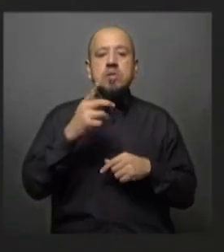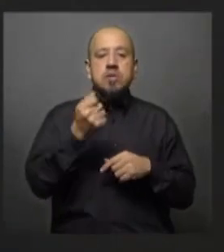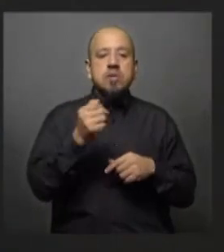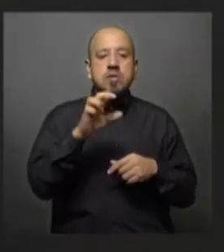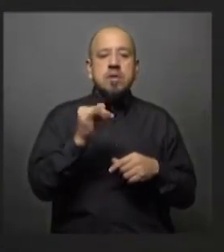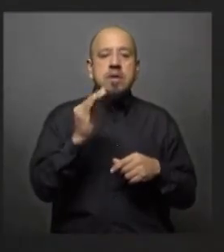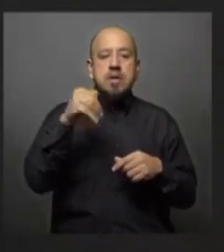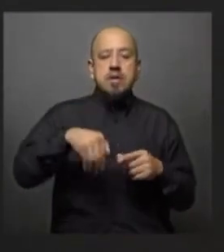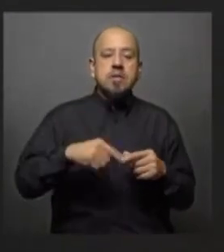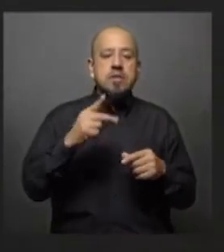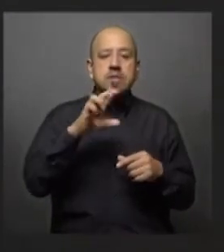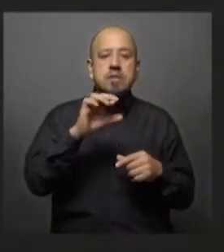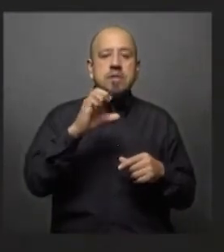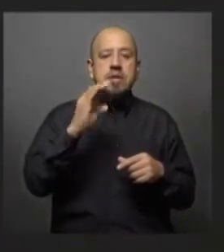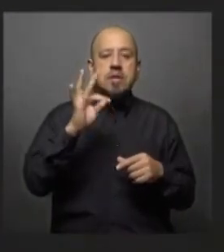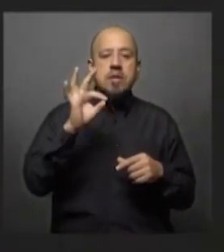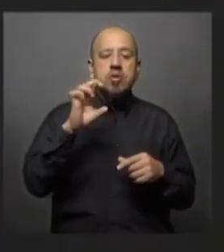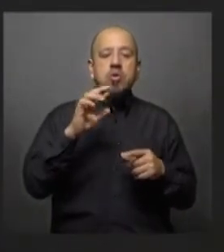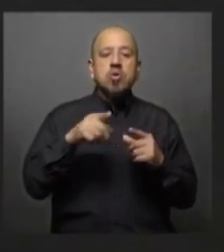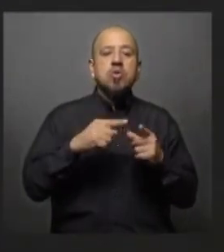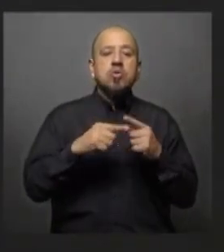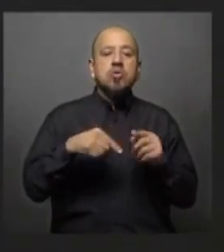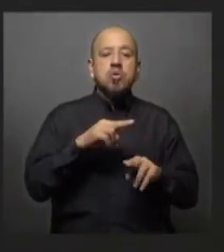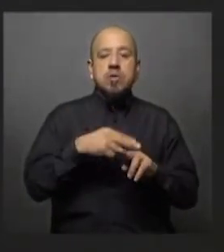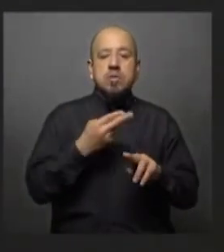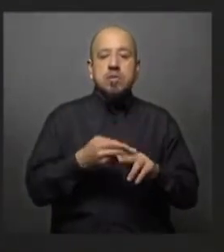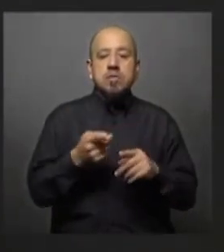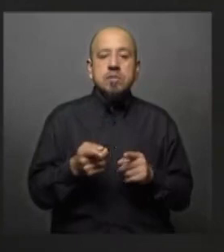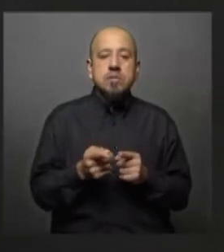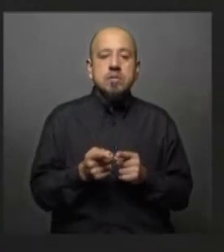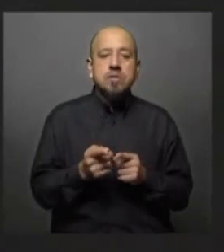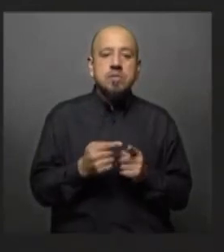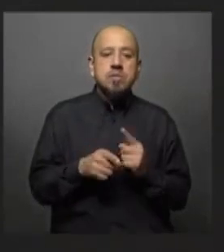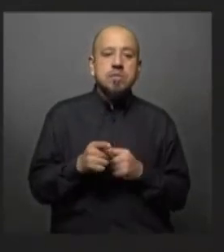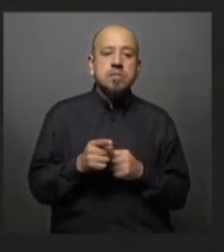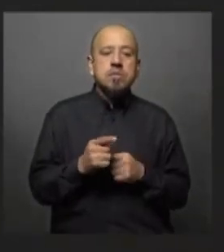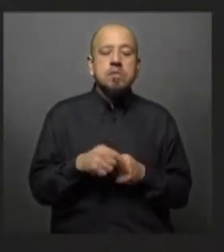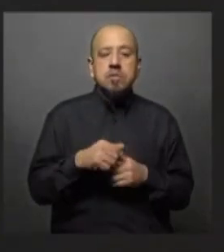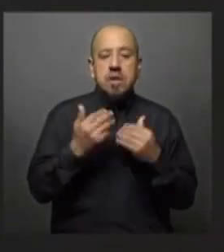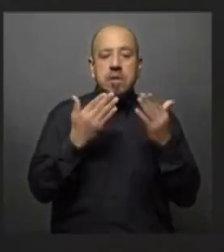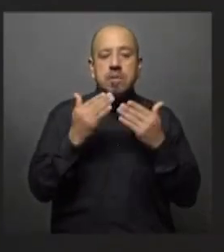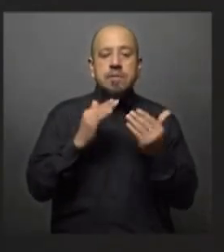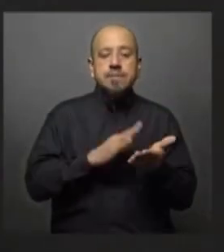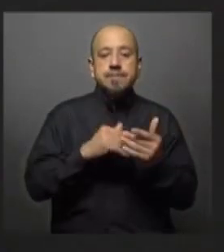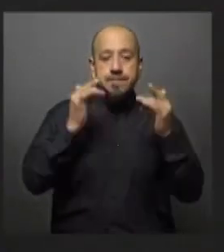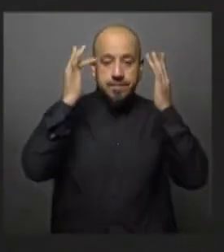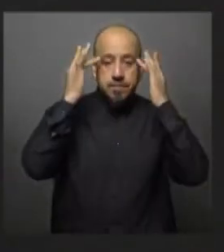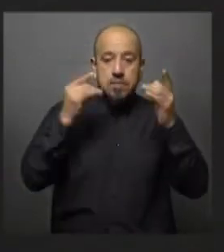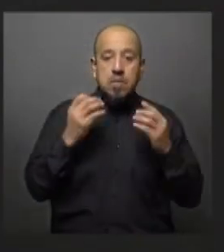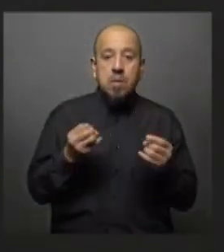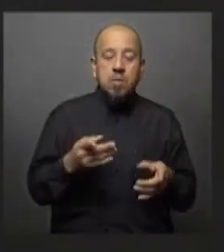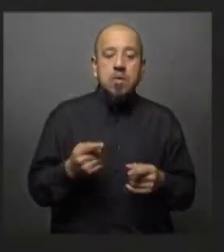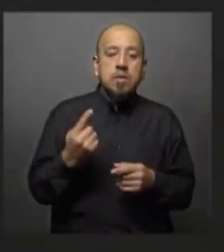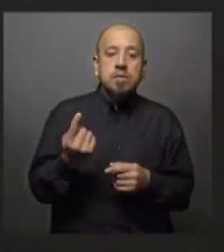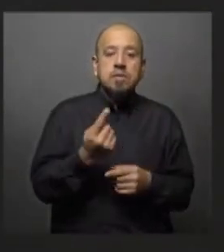arín nuevamente será rector en este periodo en el siguiente periodo bien dicho esto hablaremos de educación porque Porque en cada uno